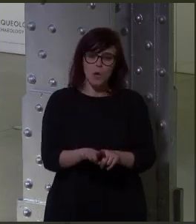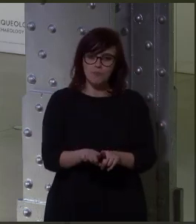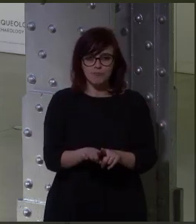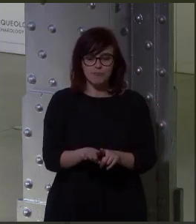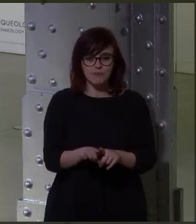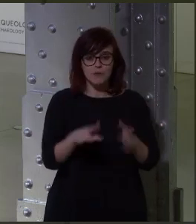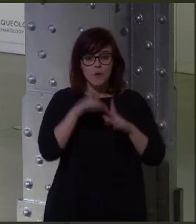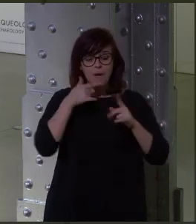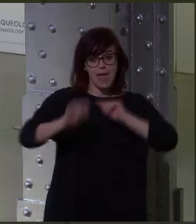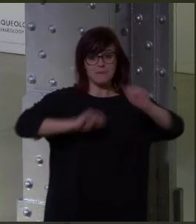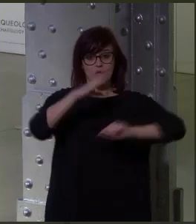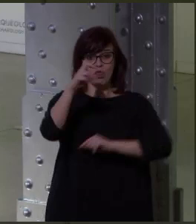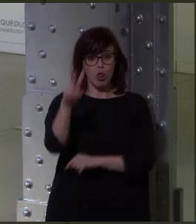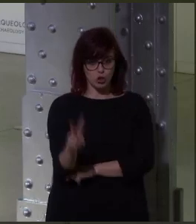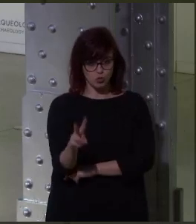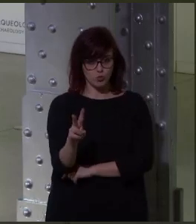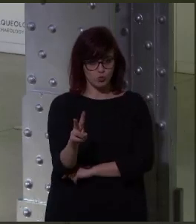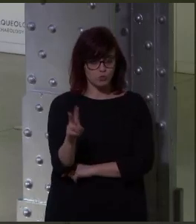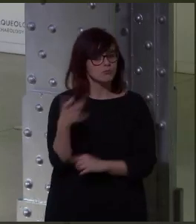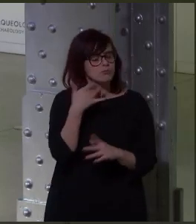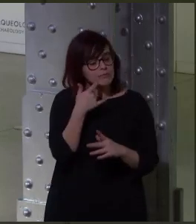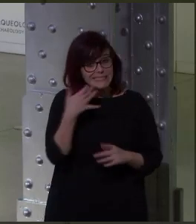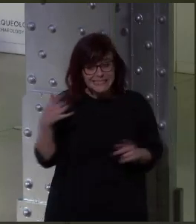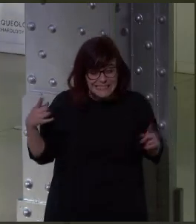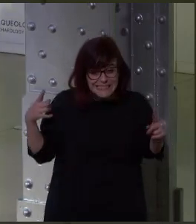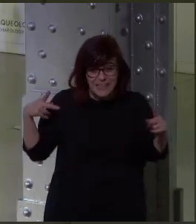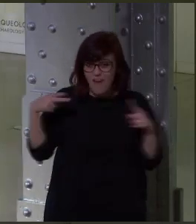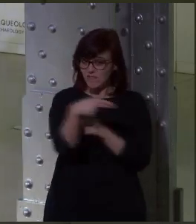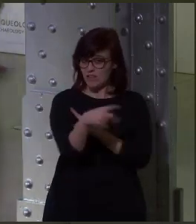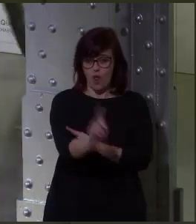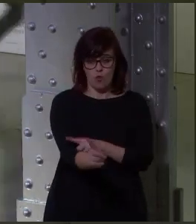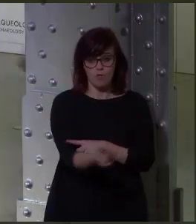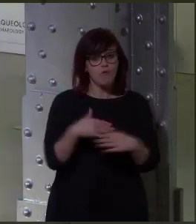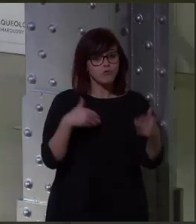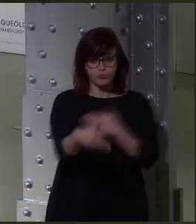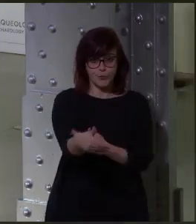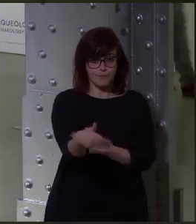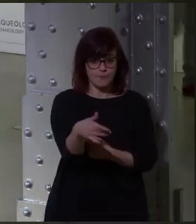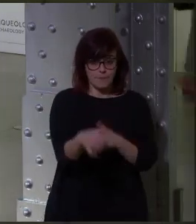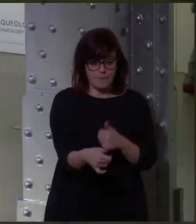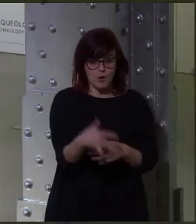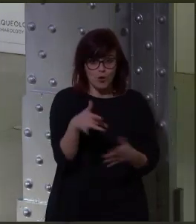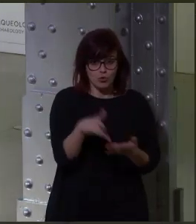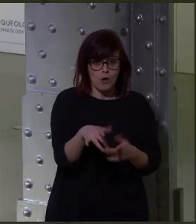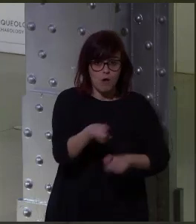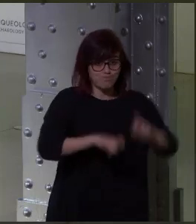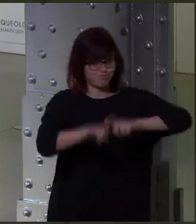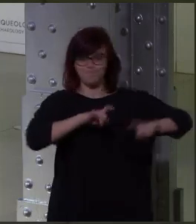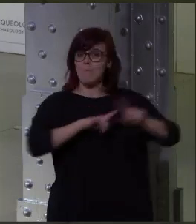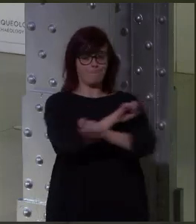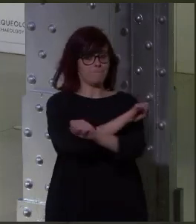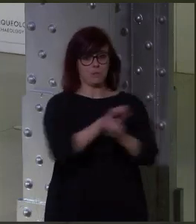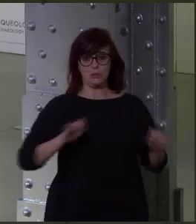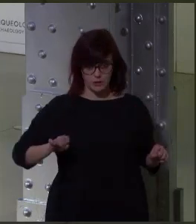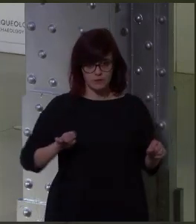las emisiones de CO2, es algo que sí vamos a llegar a un punto irreversible, y esto va a afectar a nuestra forma de